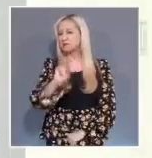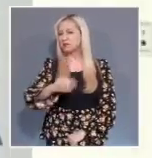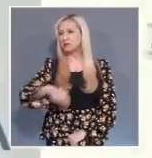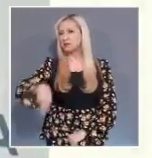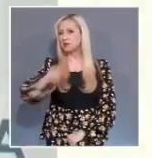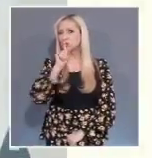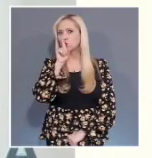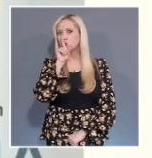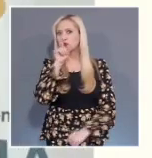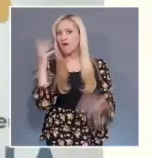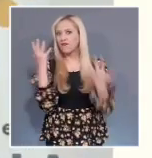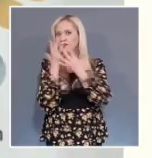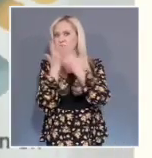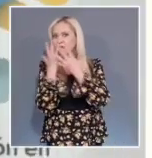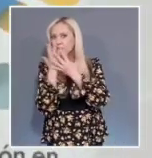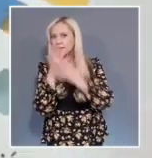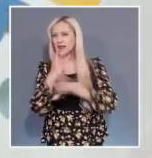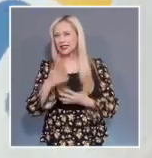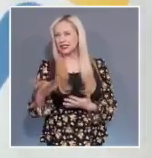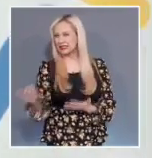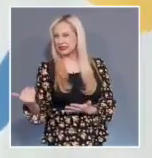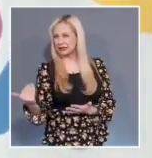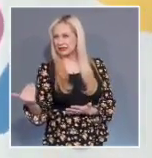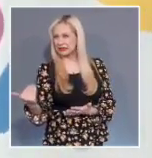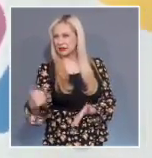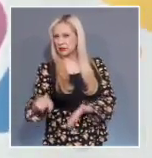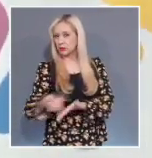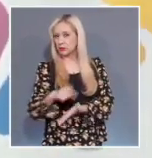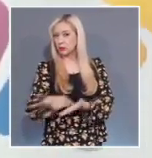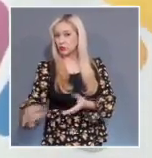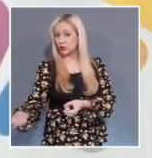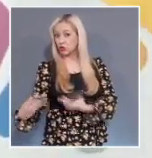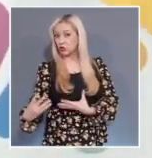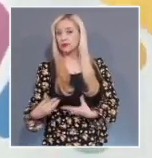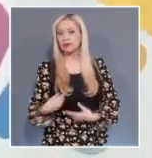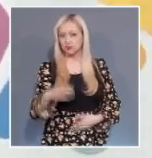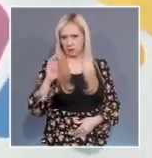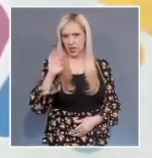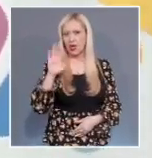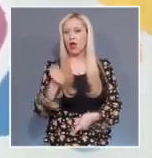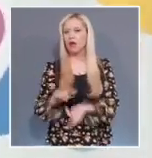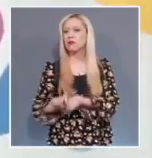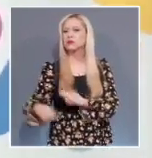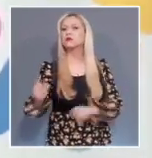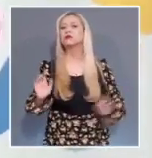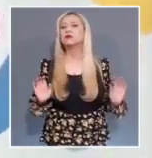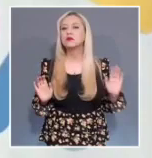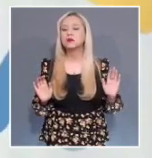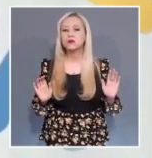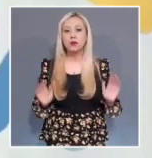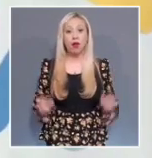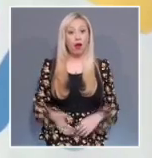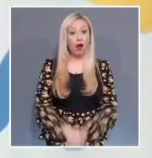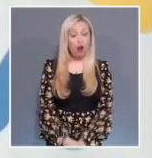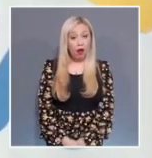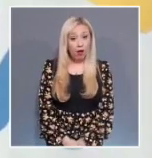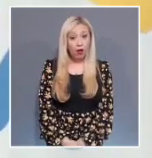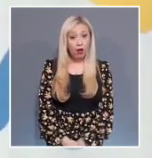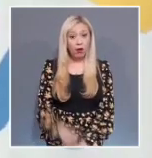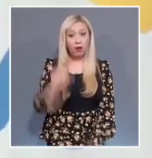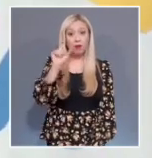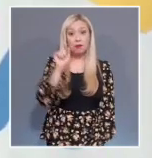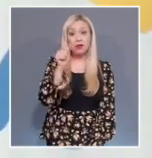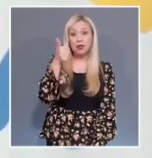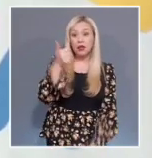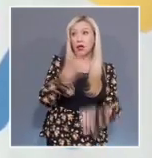Durante un seminario para la observación de la justicia electoral, dijo que cifras del Coneval revelan que en 26 de las 32 entidades